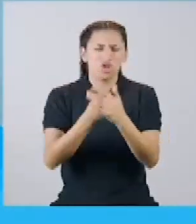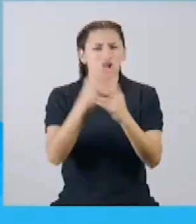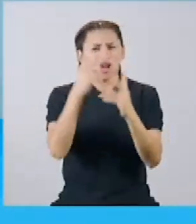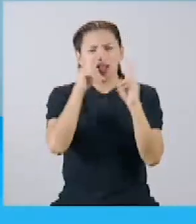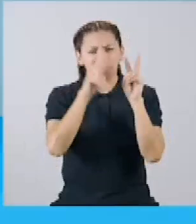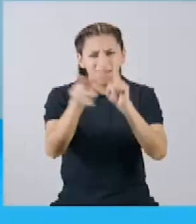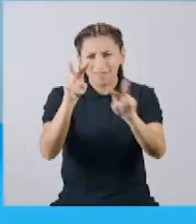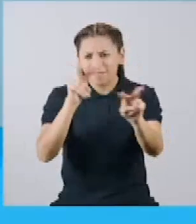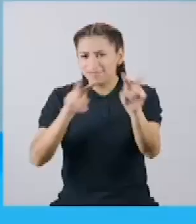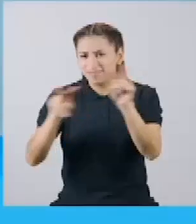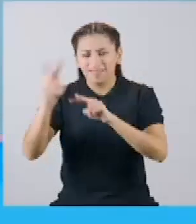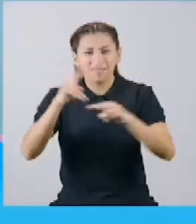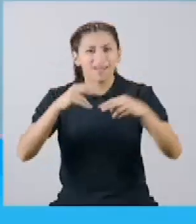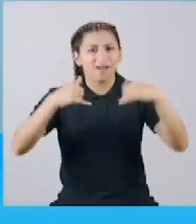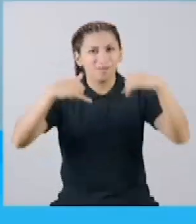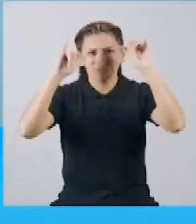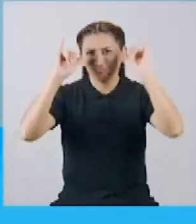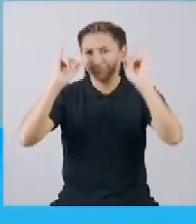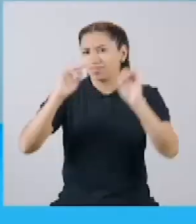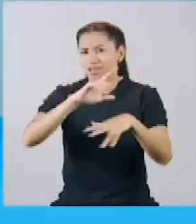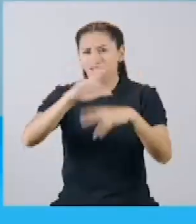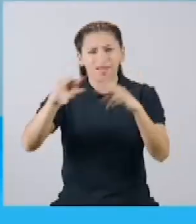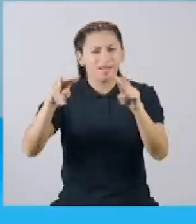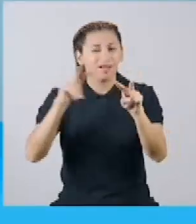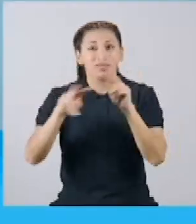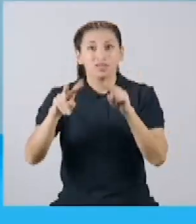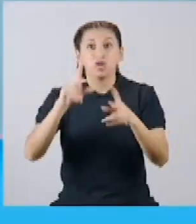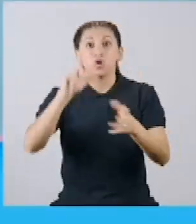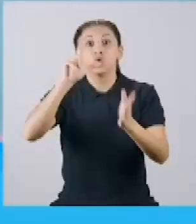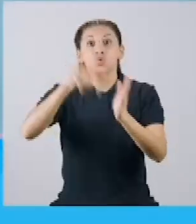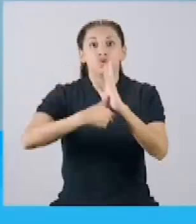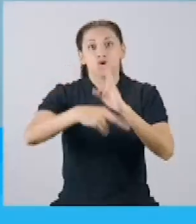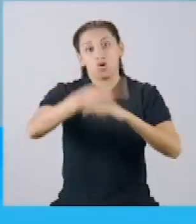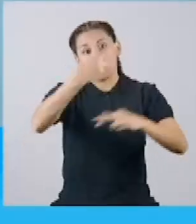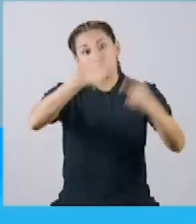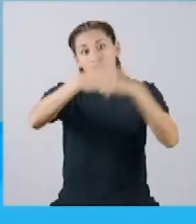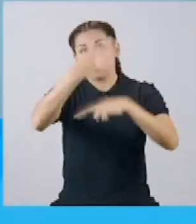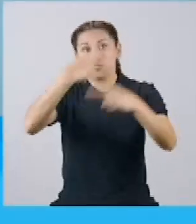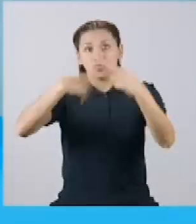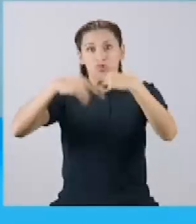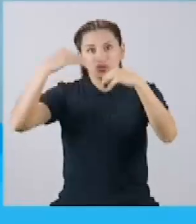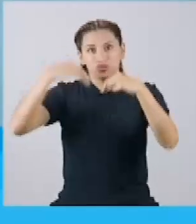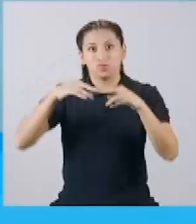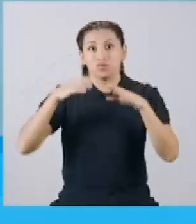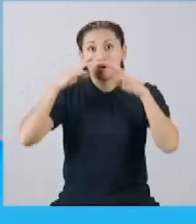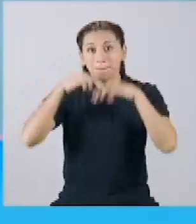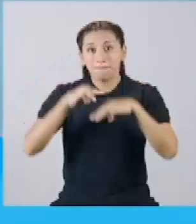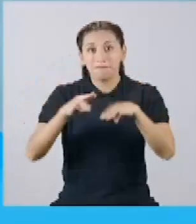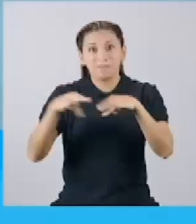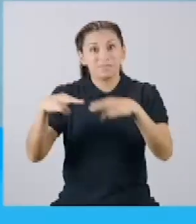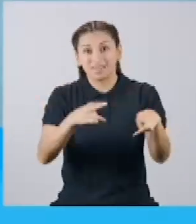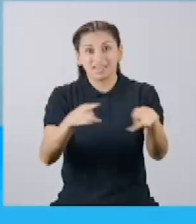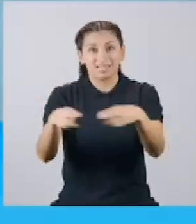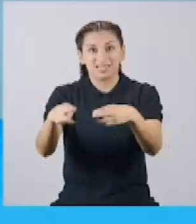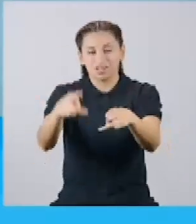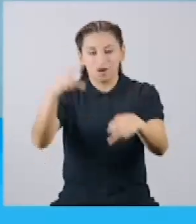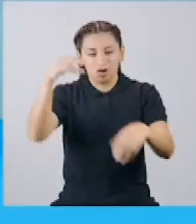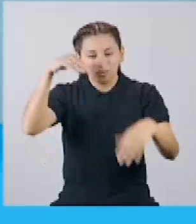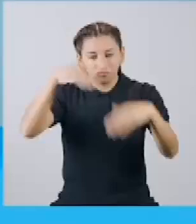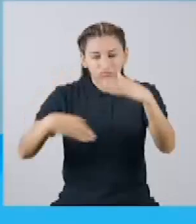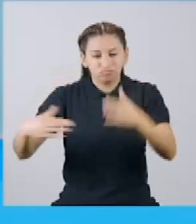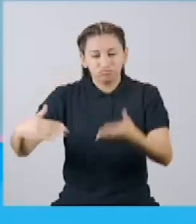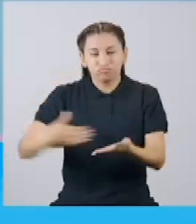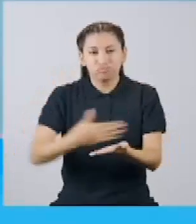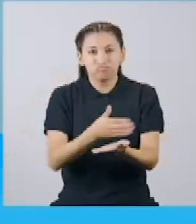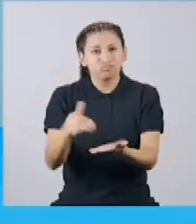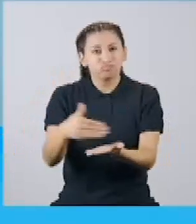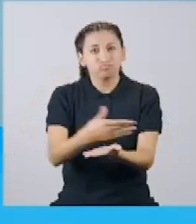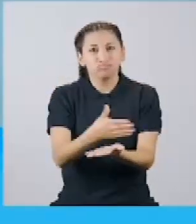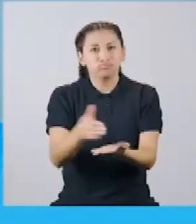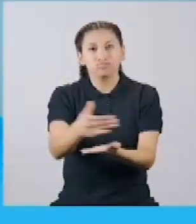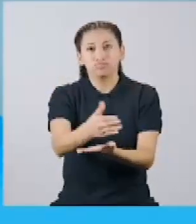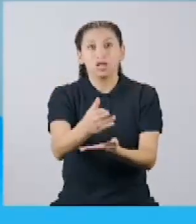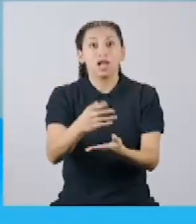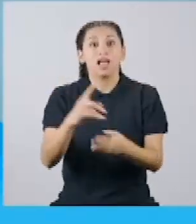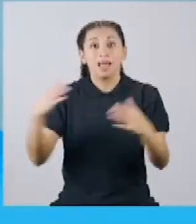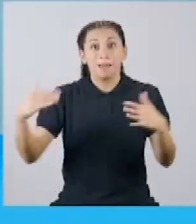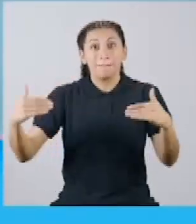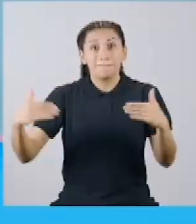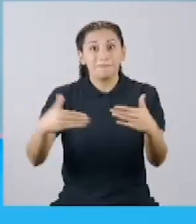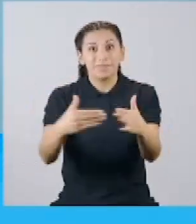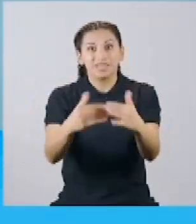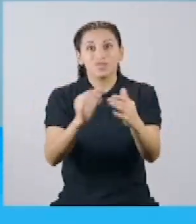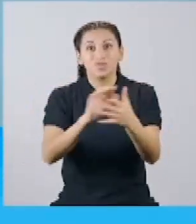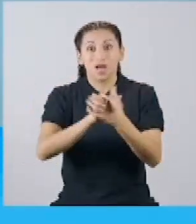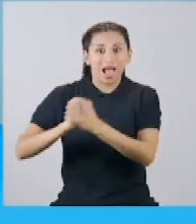observar en una ciudad. Luego volvió rápidamente a meterse en el río. Todos sus amigos peces lo